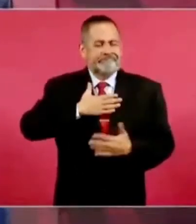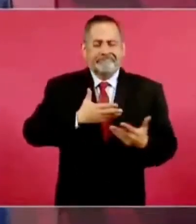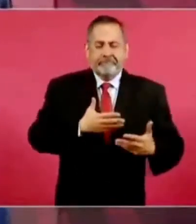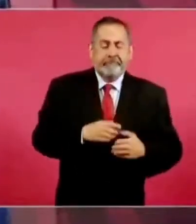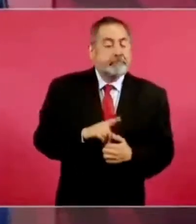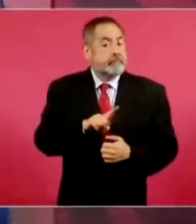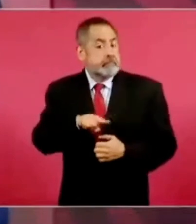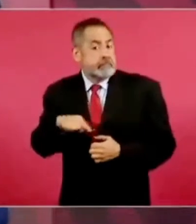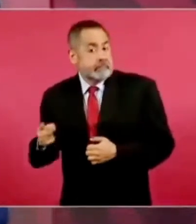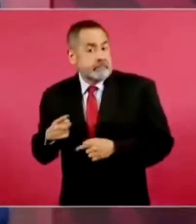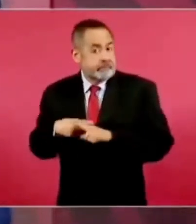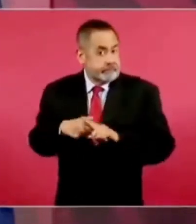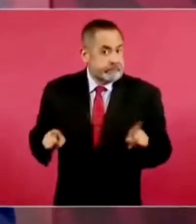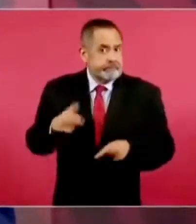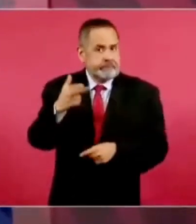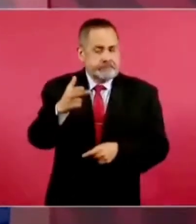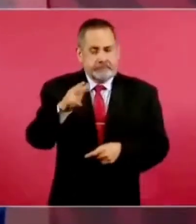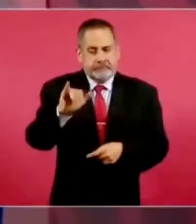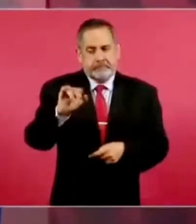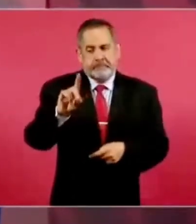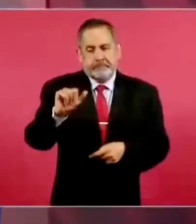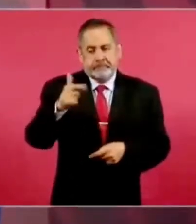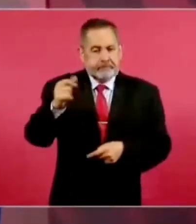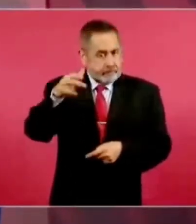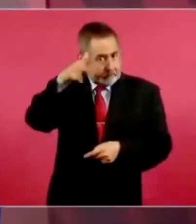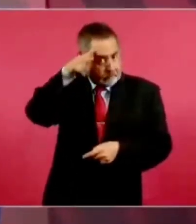Hidalgo fue otra cosa.